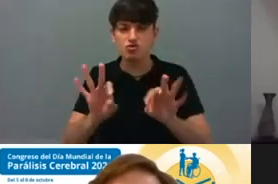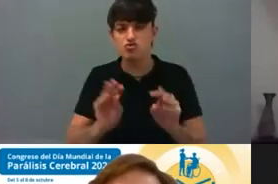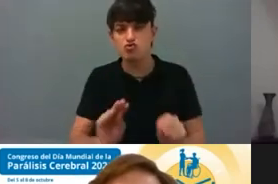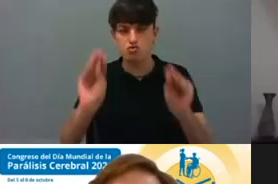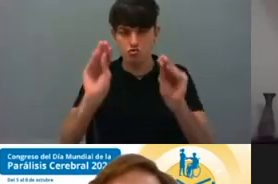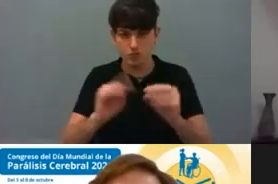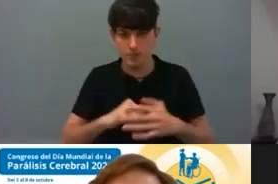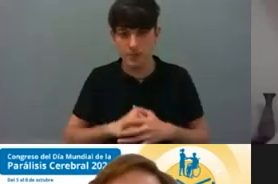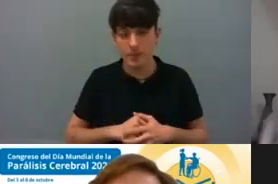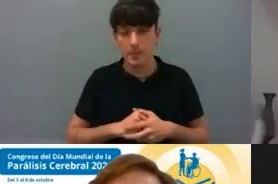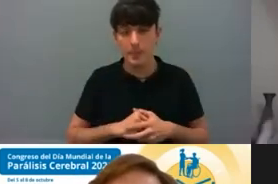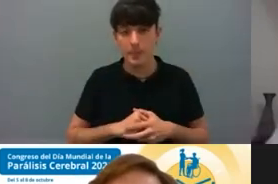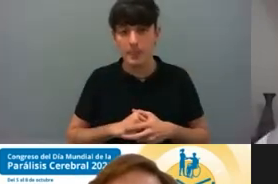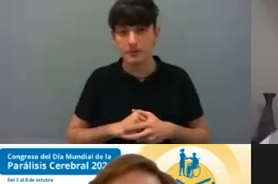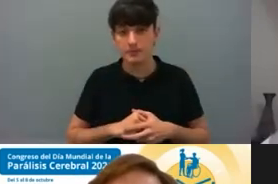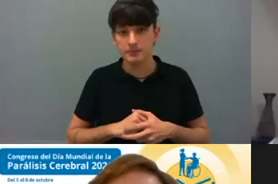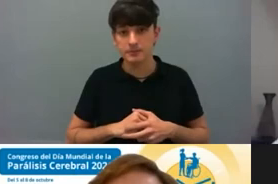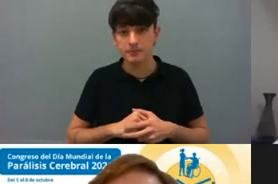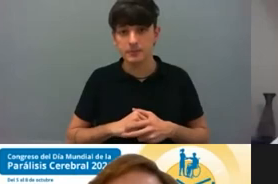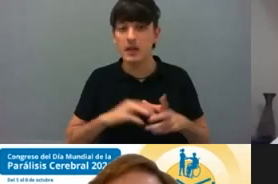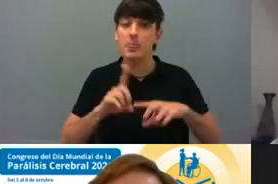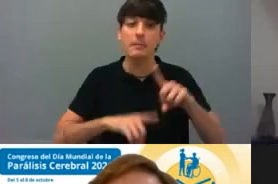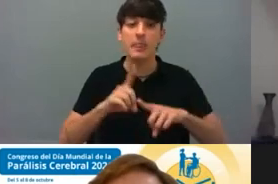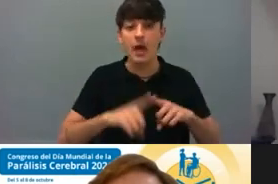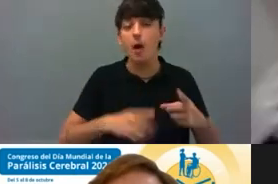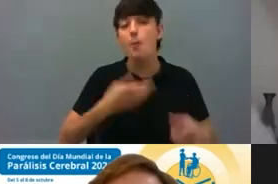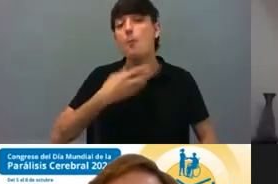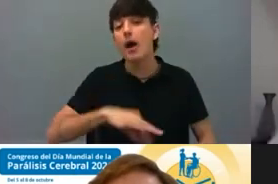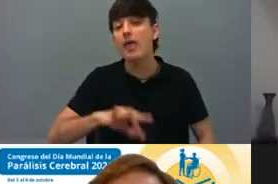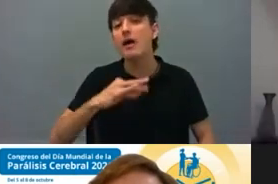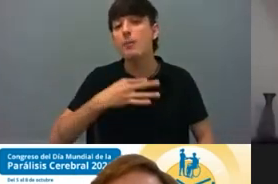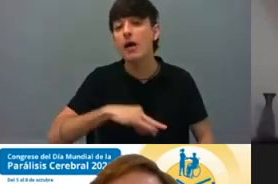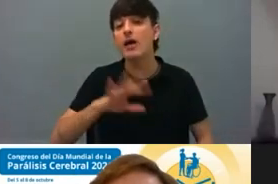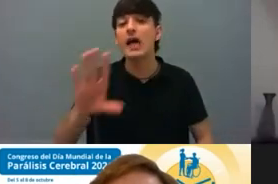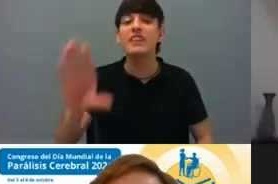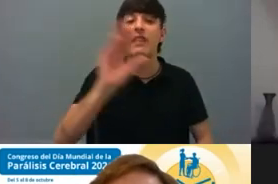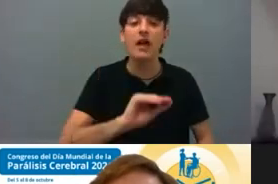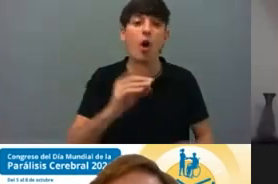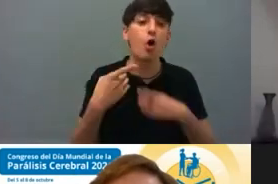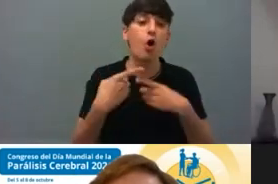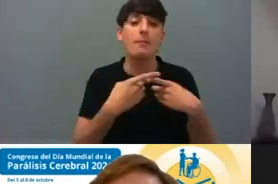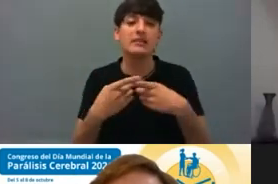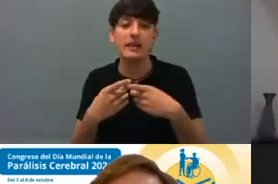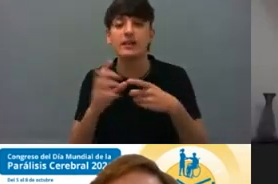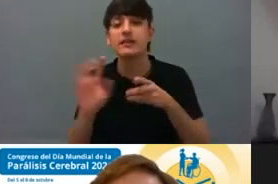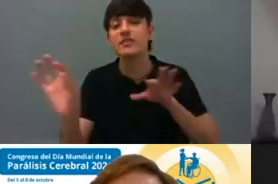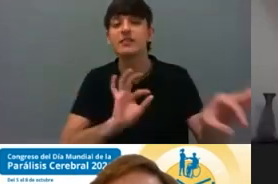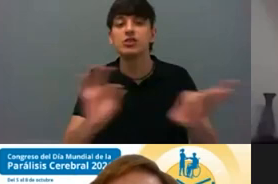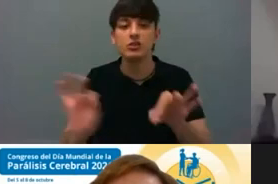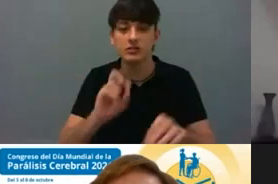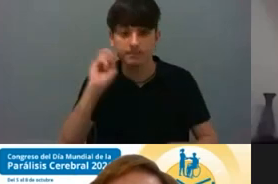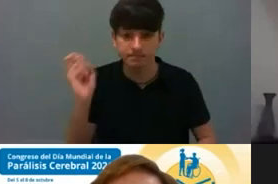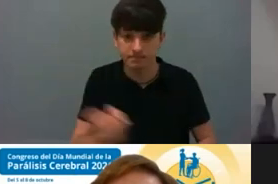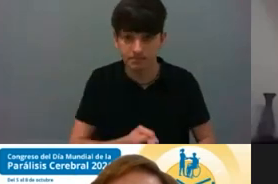función de sus posibilidades de entender y de compartir y de tomar decisiones.